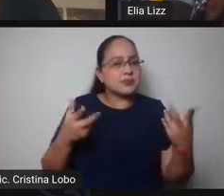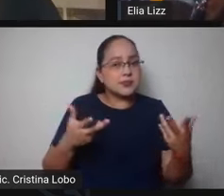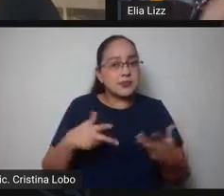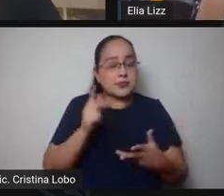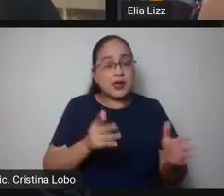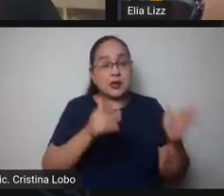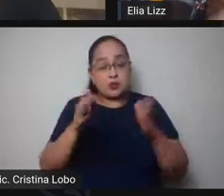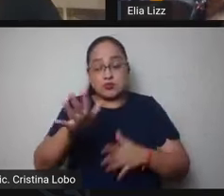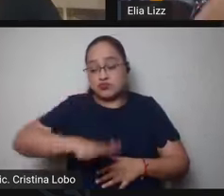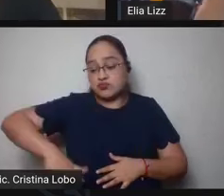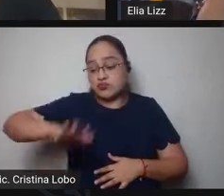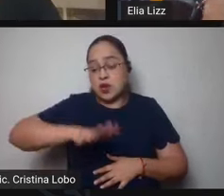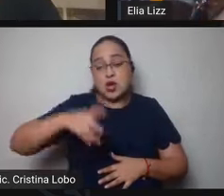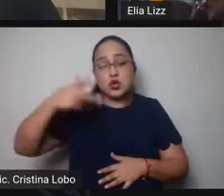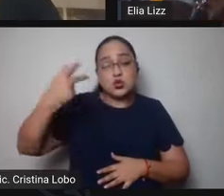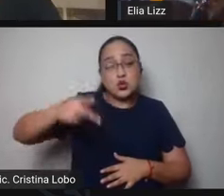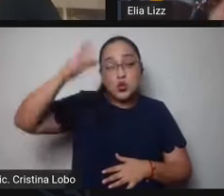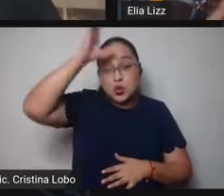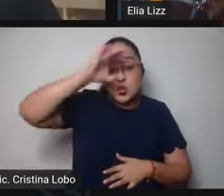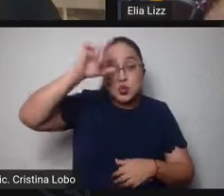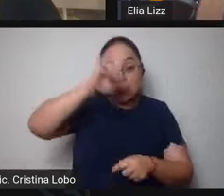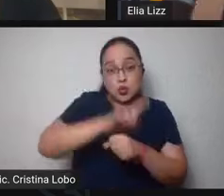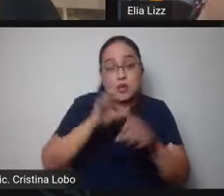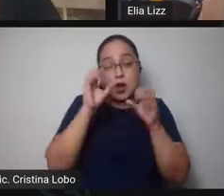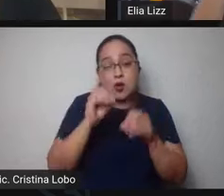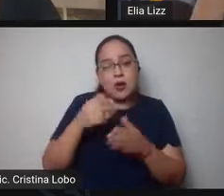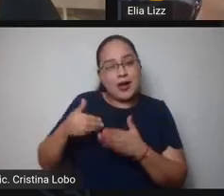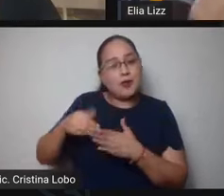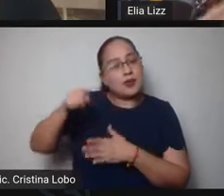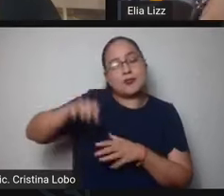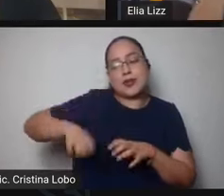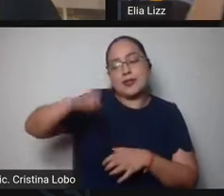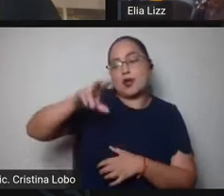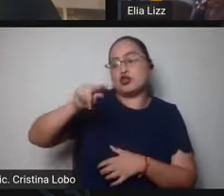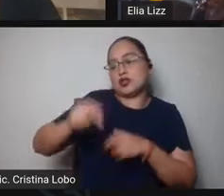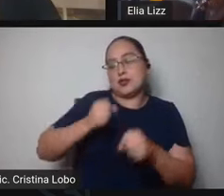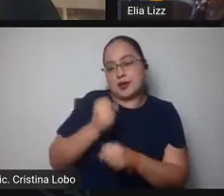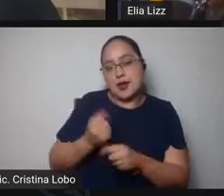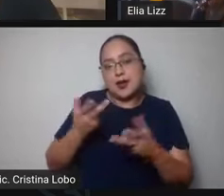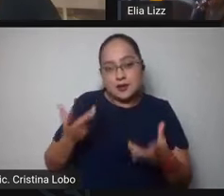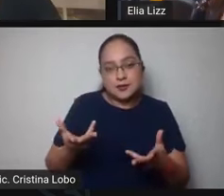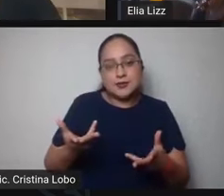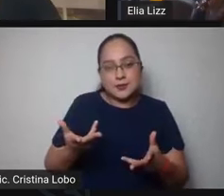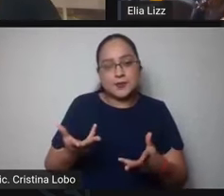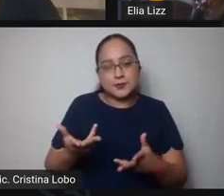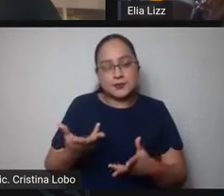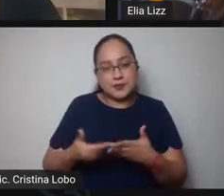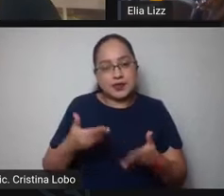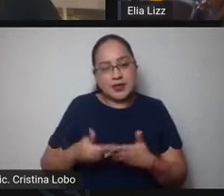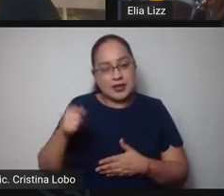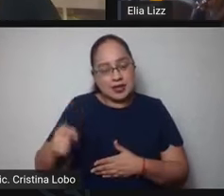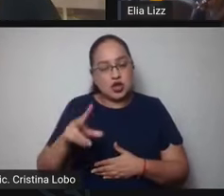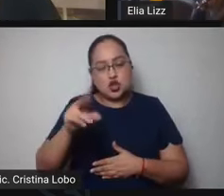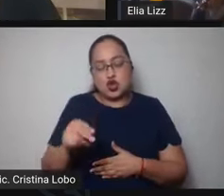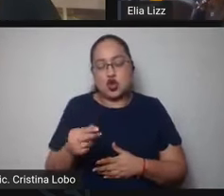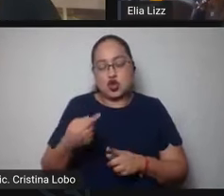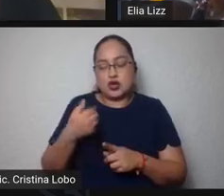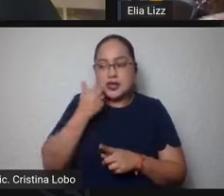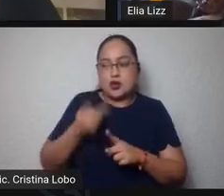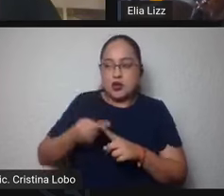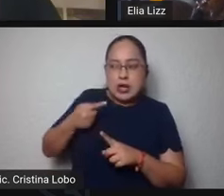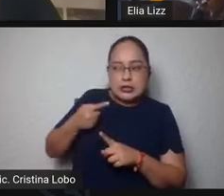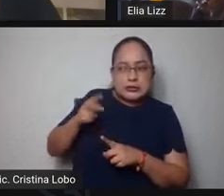cultura, y supongo que por la edad que tienes, intento pensar sin afán de prejuzgar que